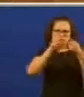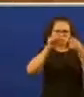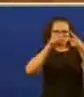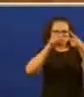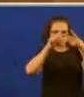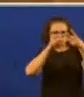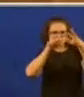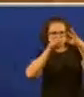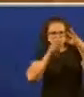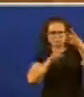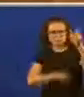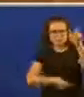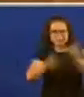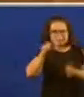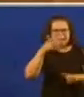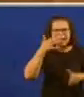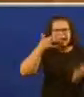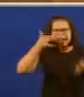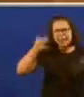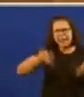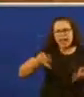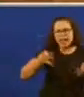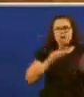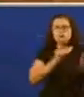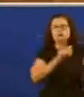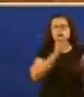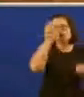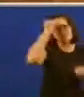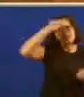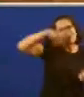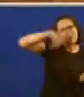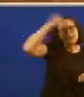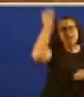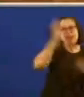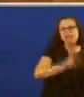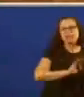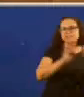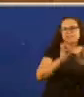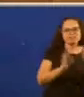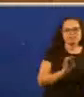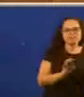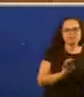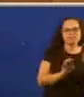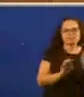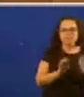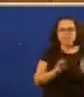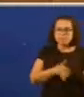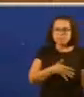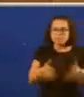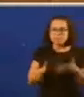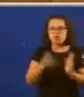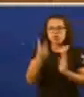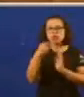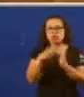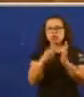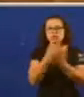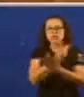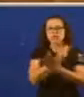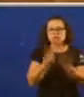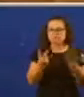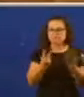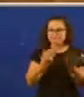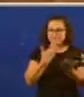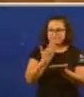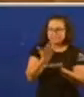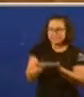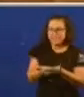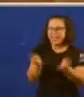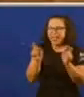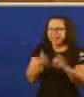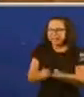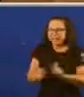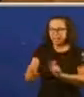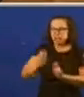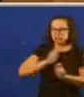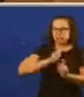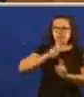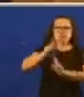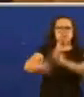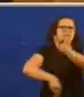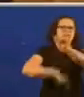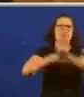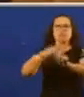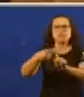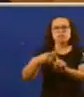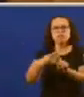de persoas reais, non das súas estadísticas, que en marzo de 2017 lle están dando citas para o ano que ven, para